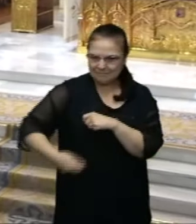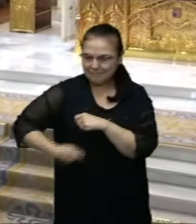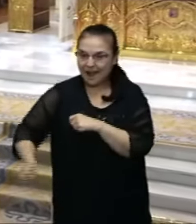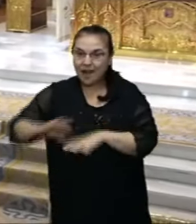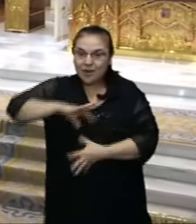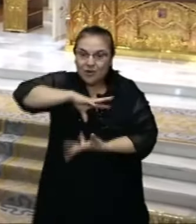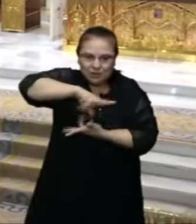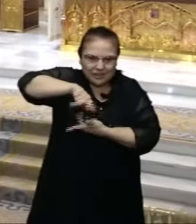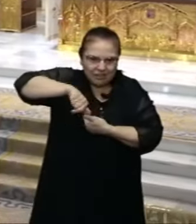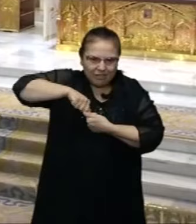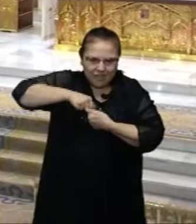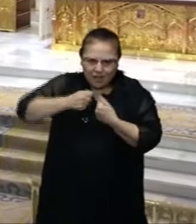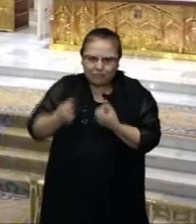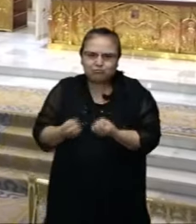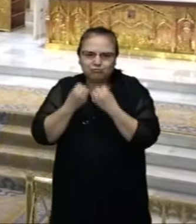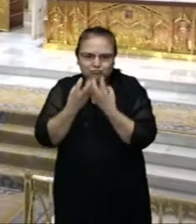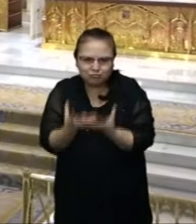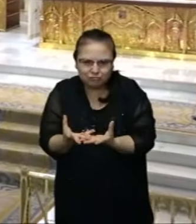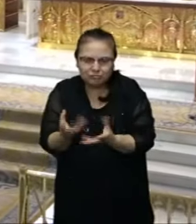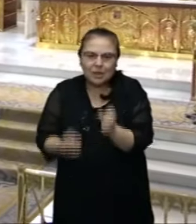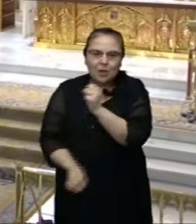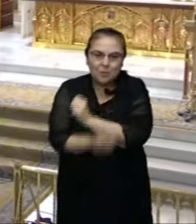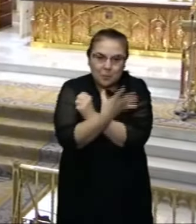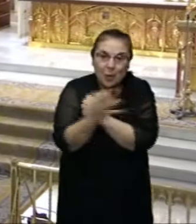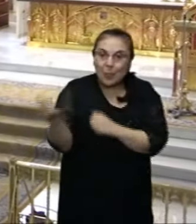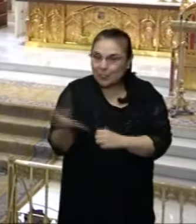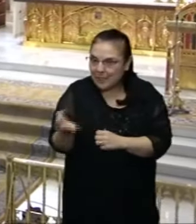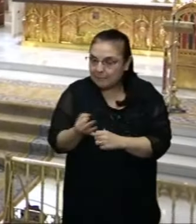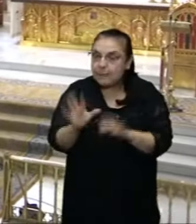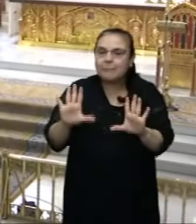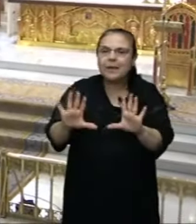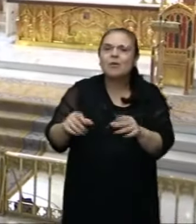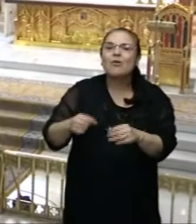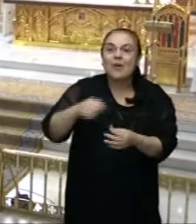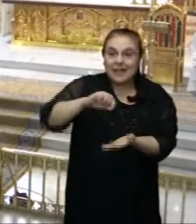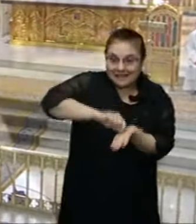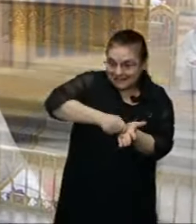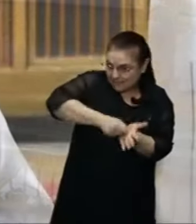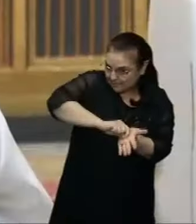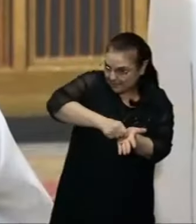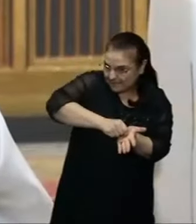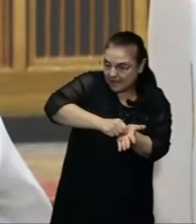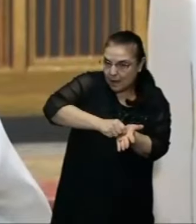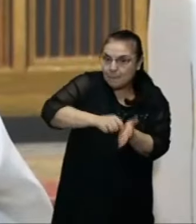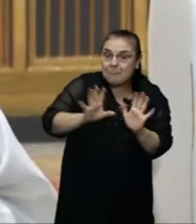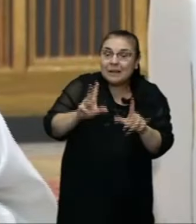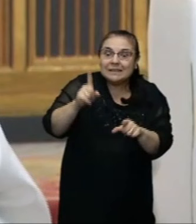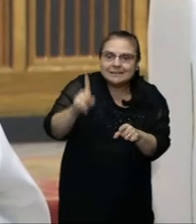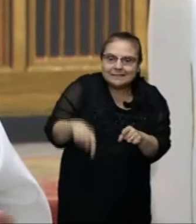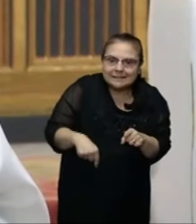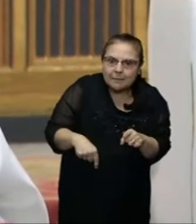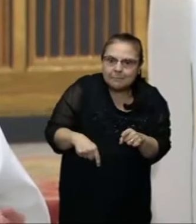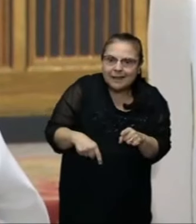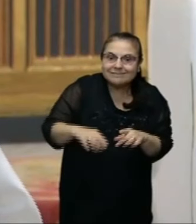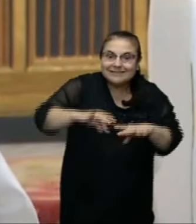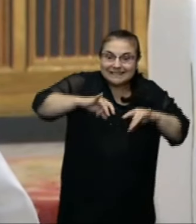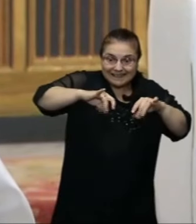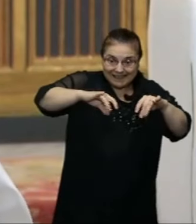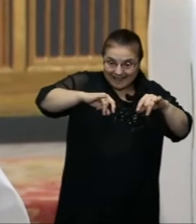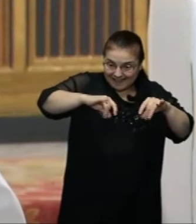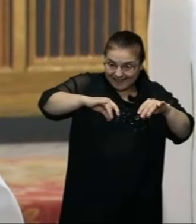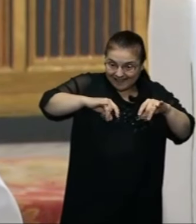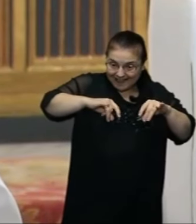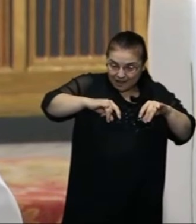fruto, pero que depende no solo de la semilla, el dar buen fruto, sino que depende de la tierra que acoge